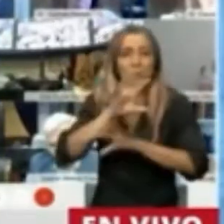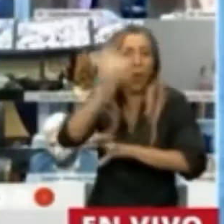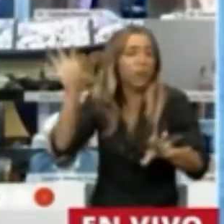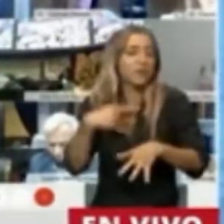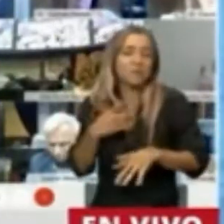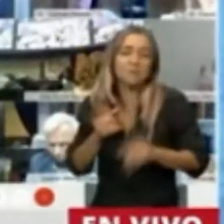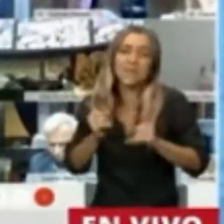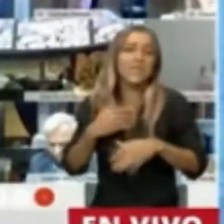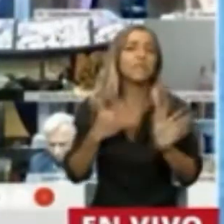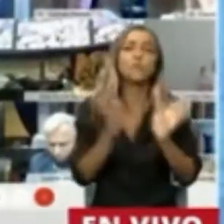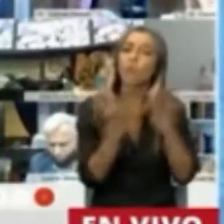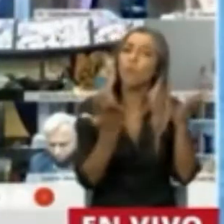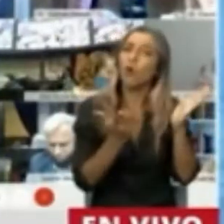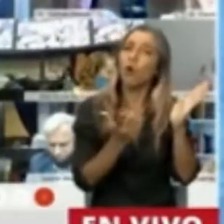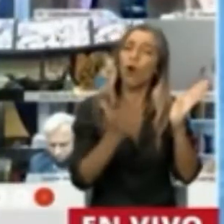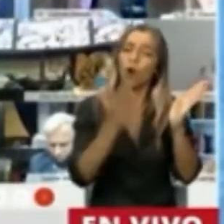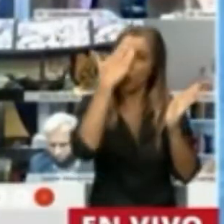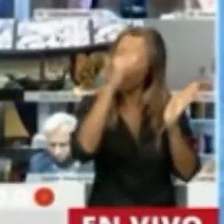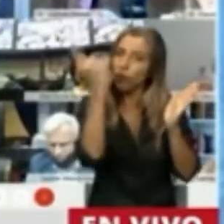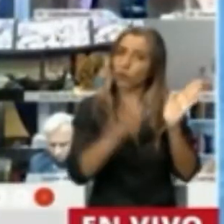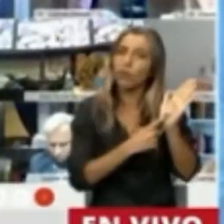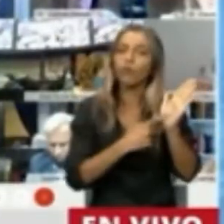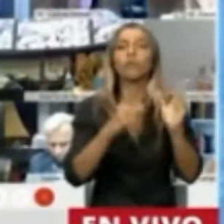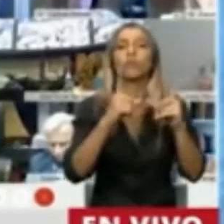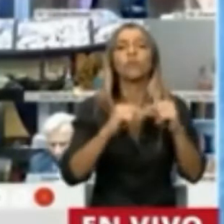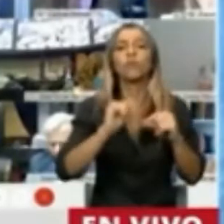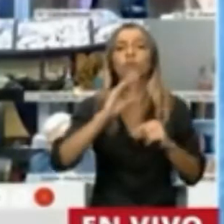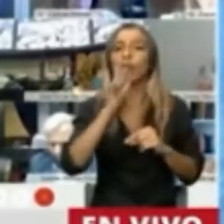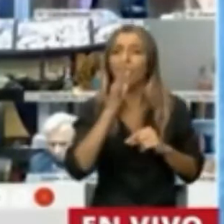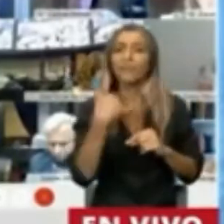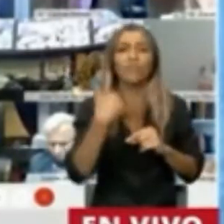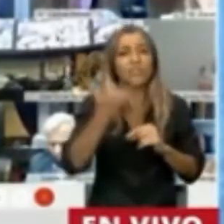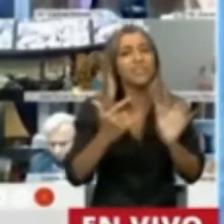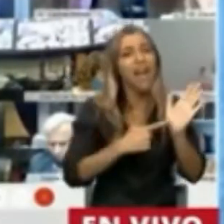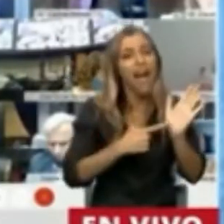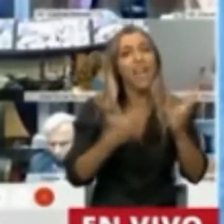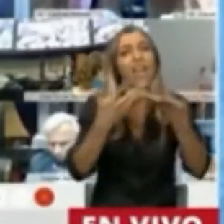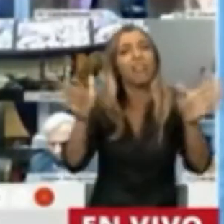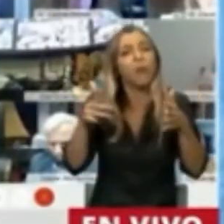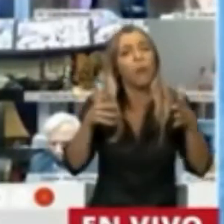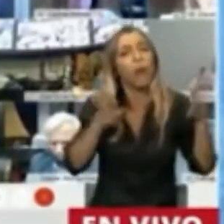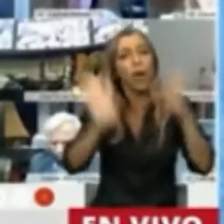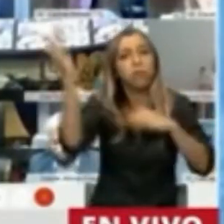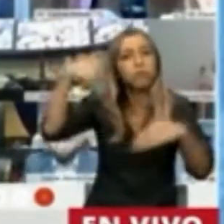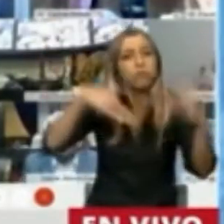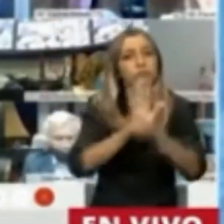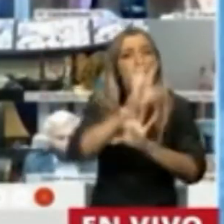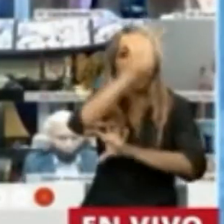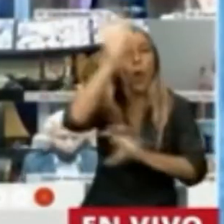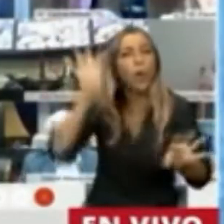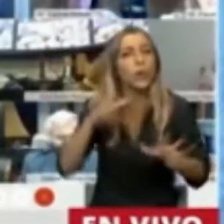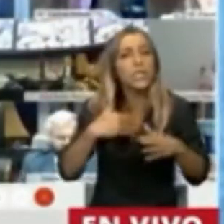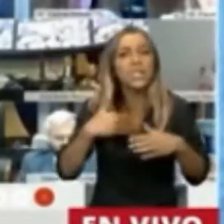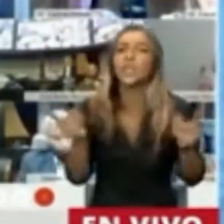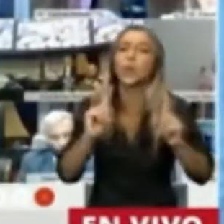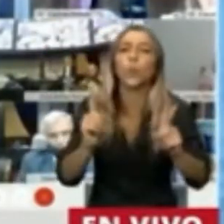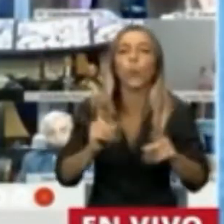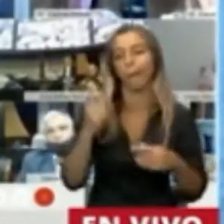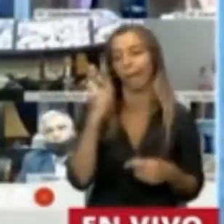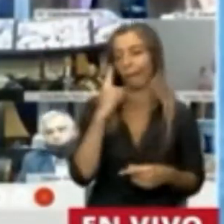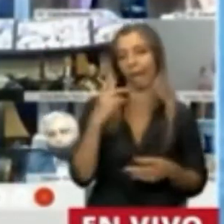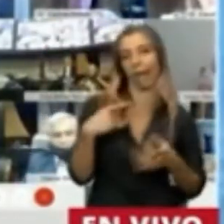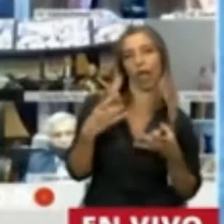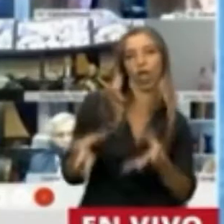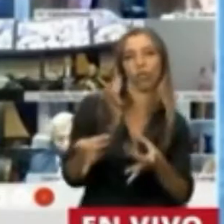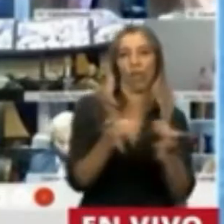que consagra el artículo 14 de la Constitución de transitar en el territorio nacional. Y no porque quieran contagiar a alguien. Y